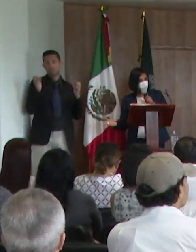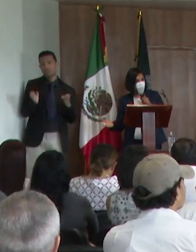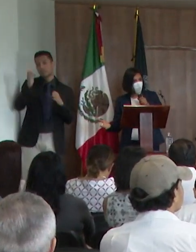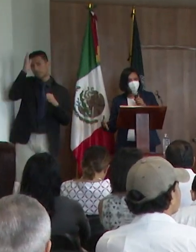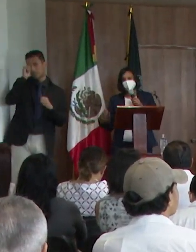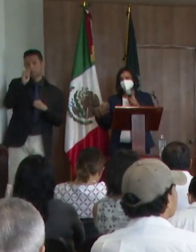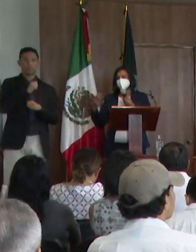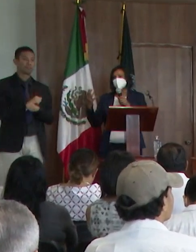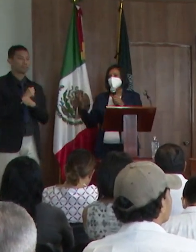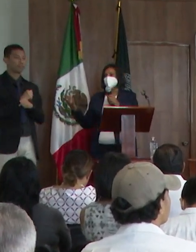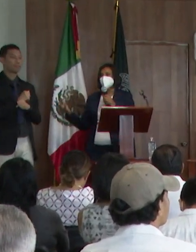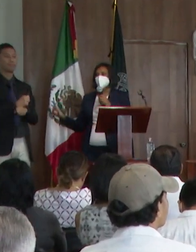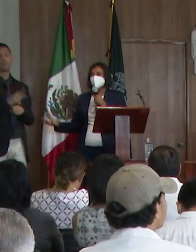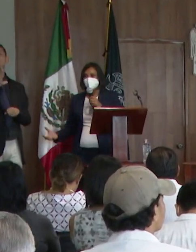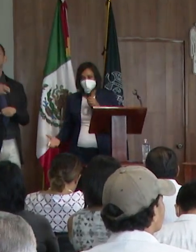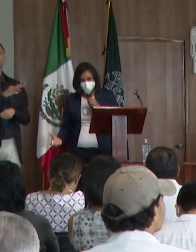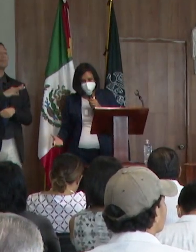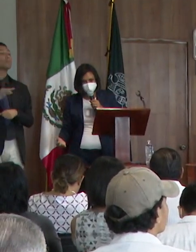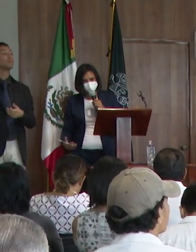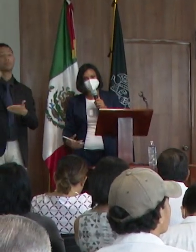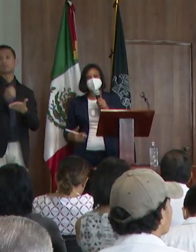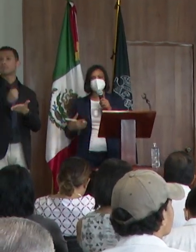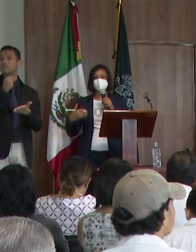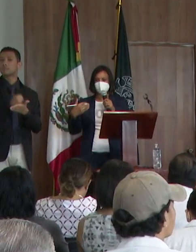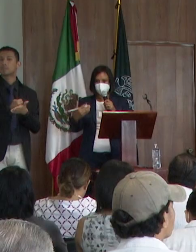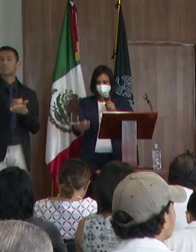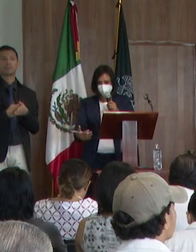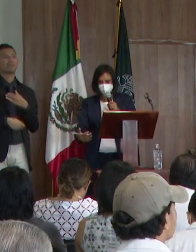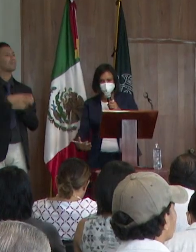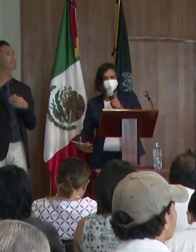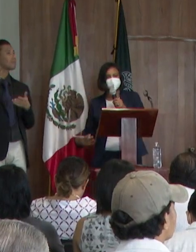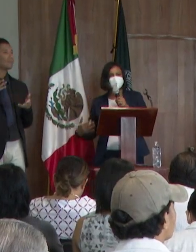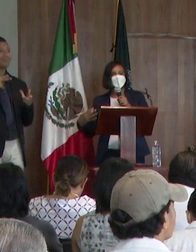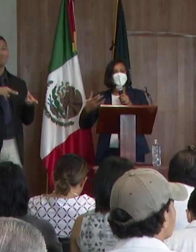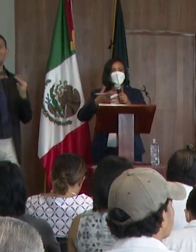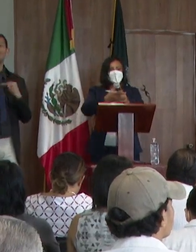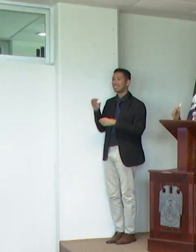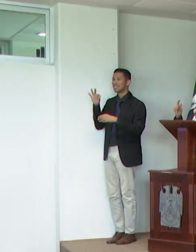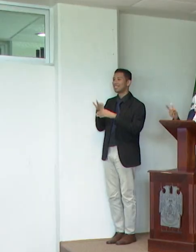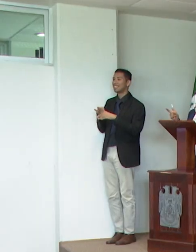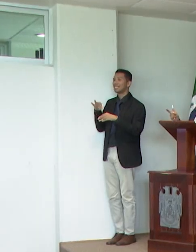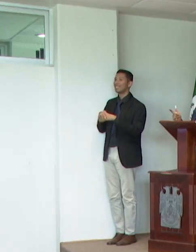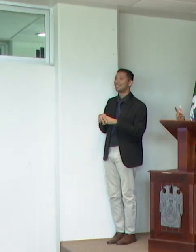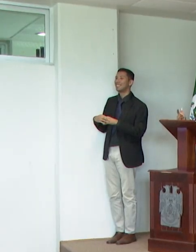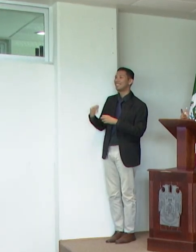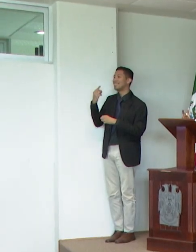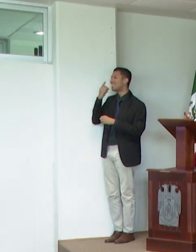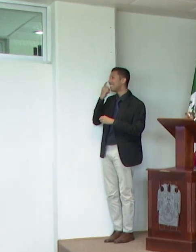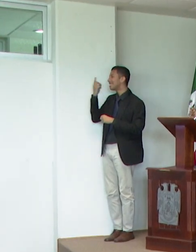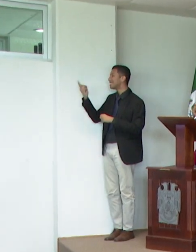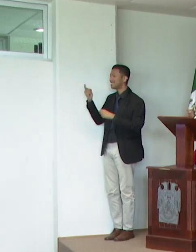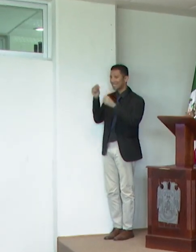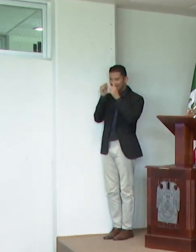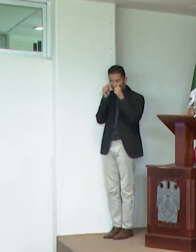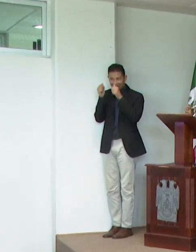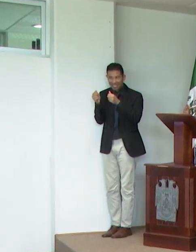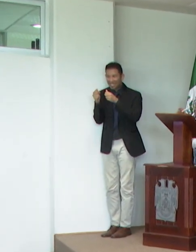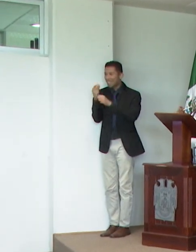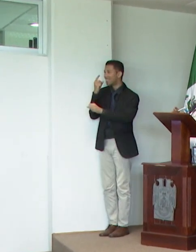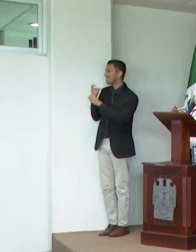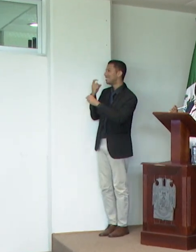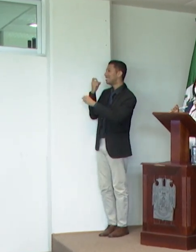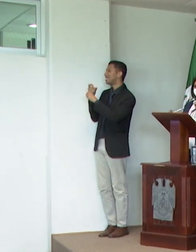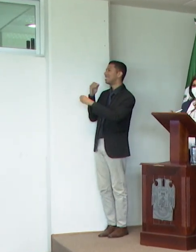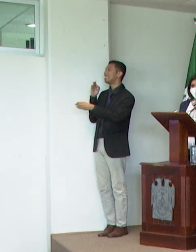es hasta en abril del 2020, 13 de abril del 2020, que